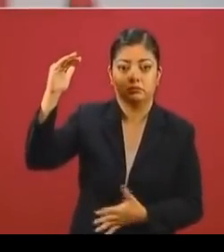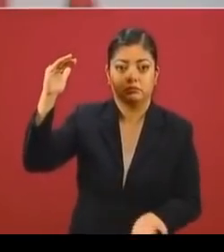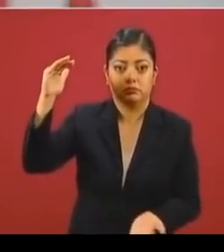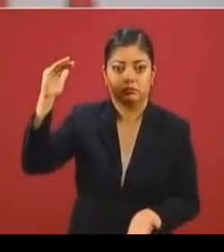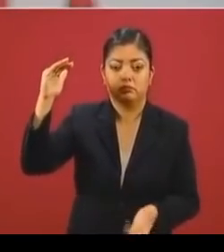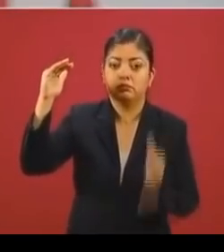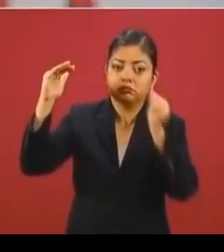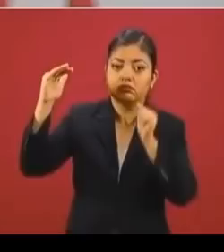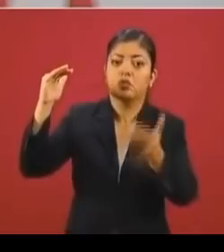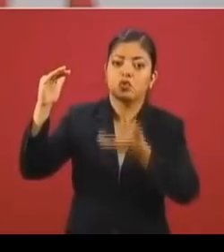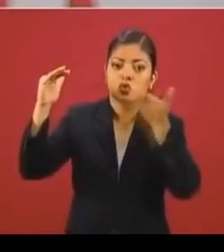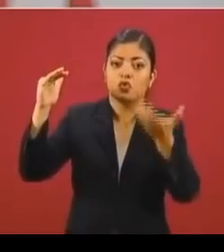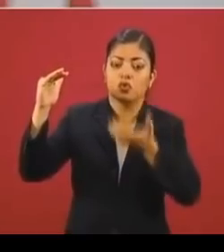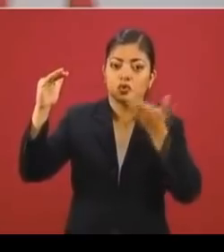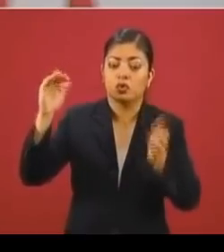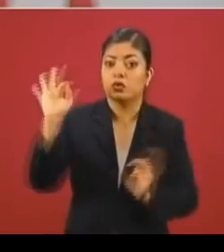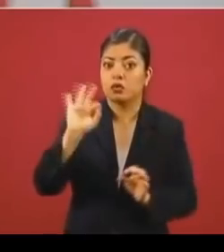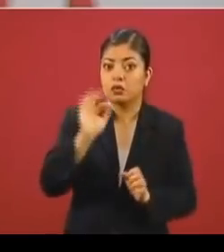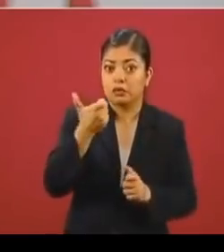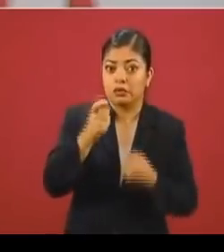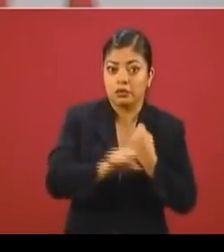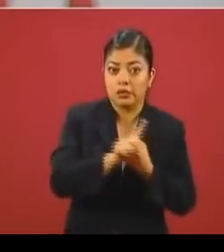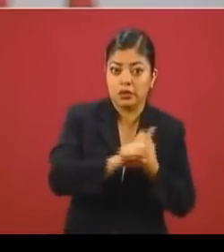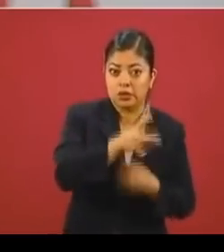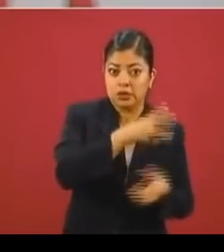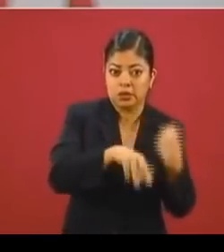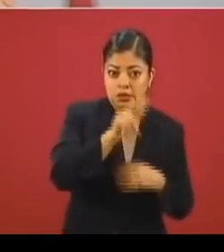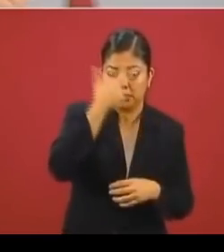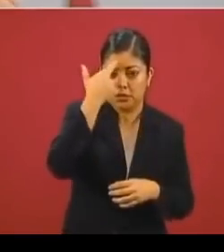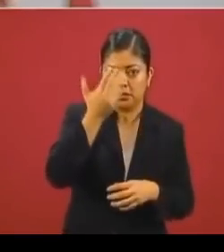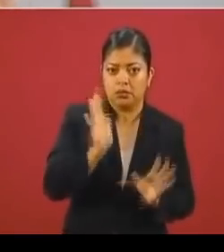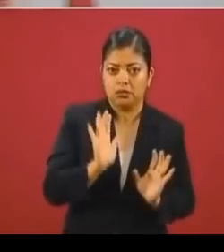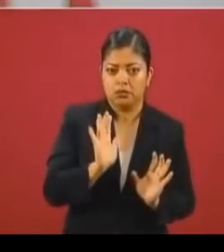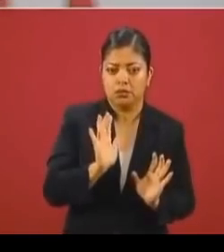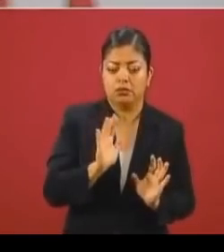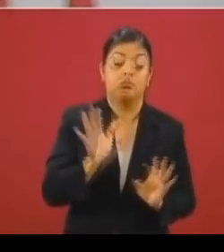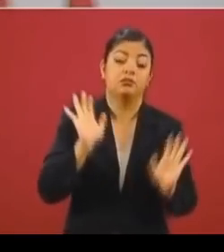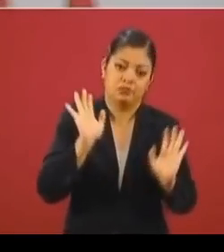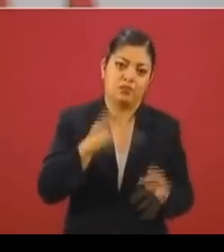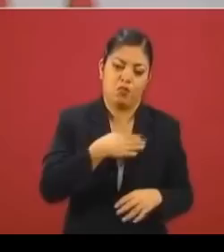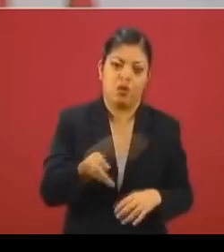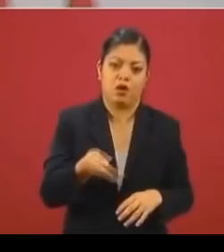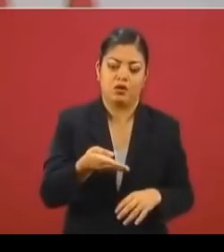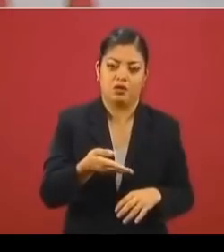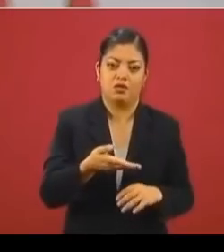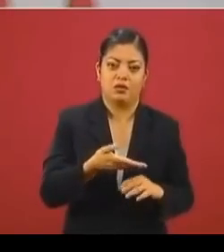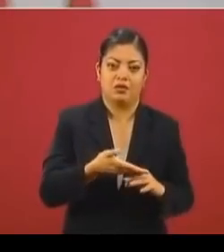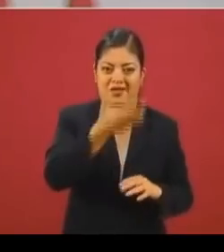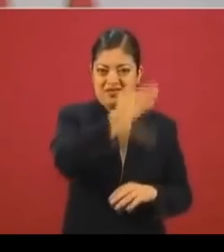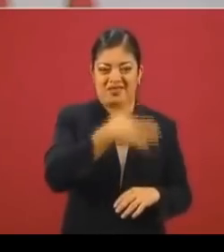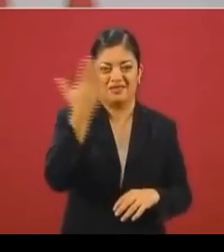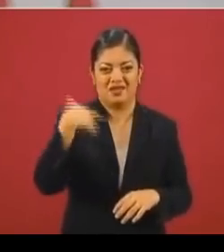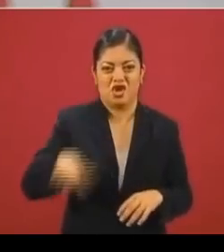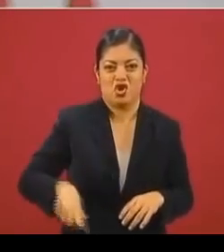como lo hacían, que cada vez que había una crisis, bueno, como se hizo al final del gobierno de